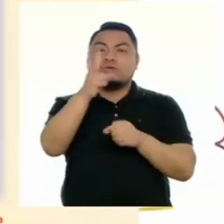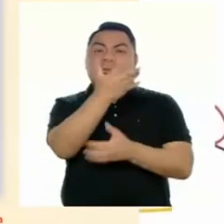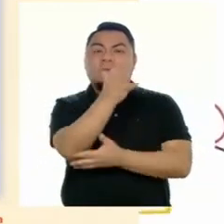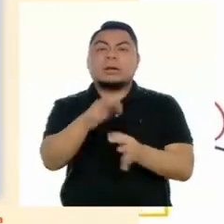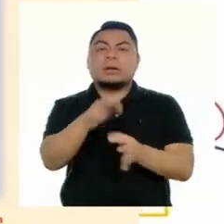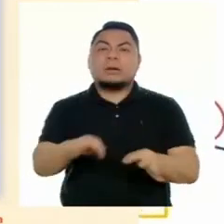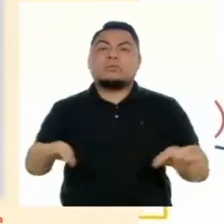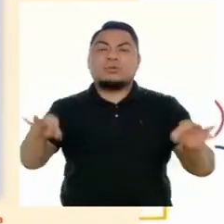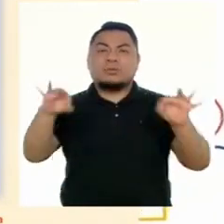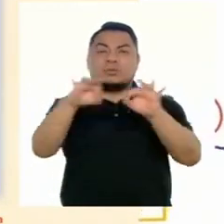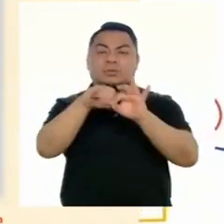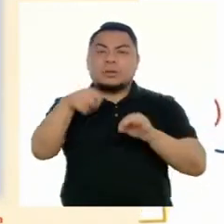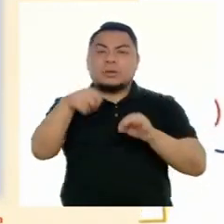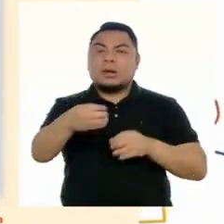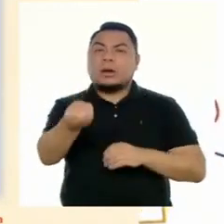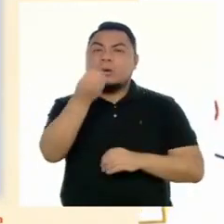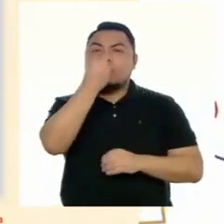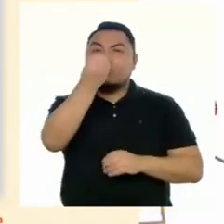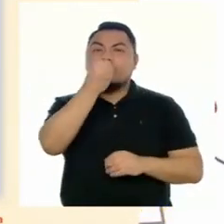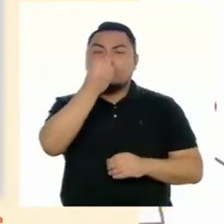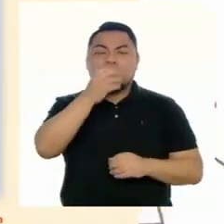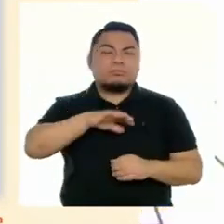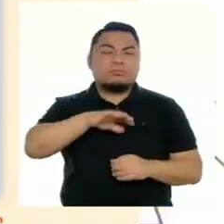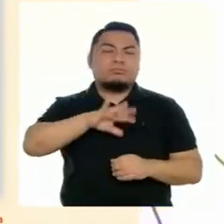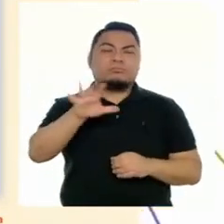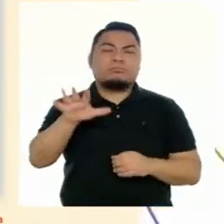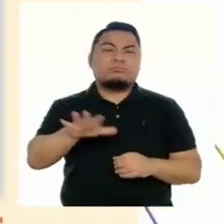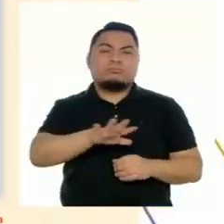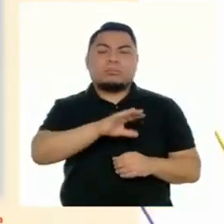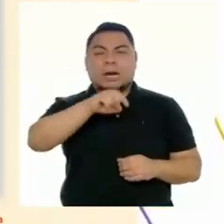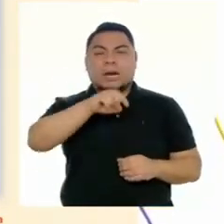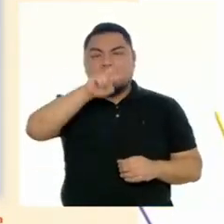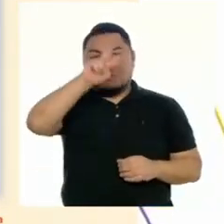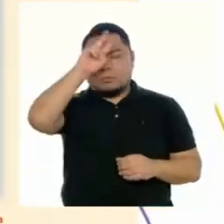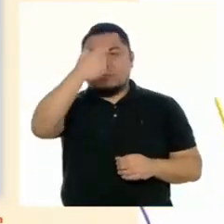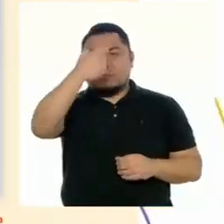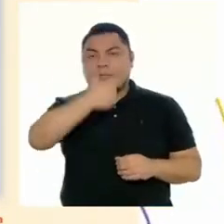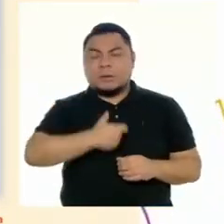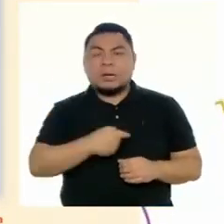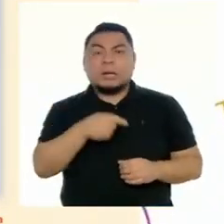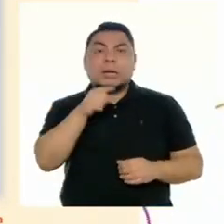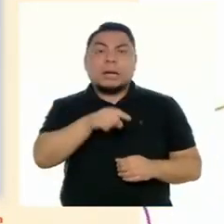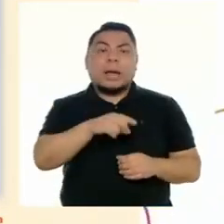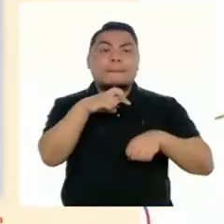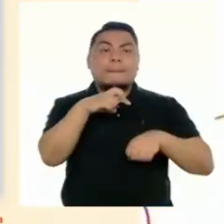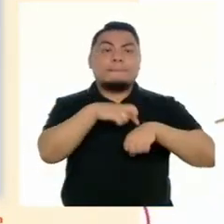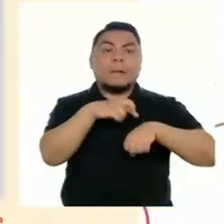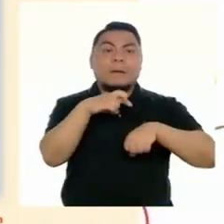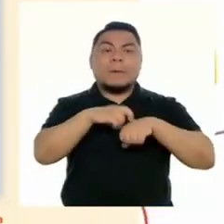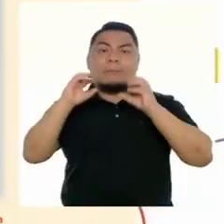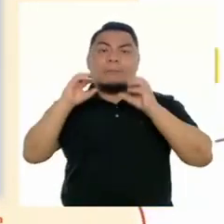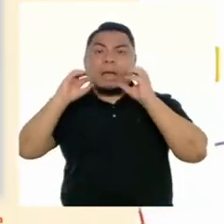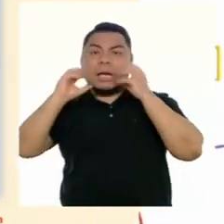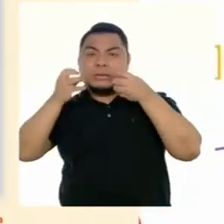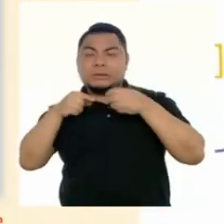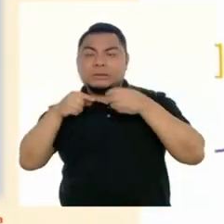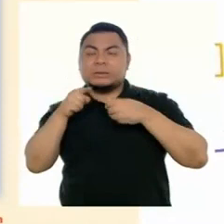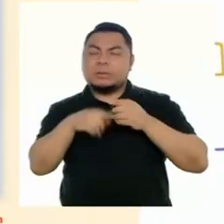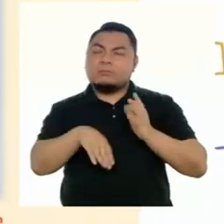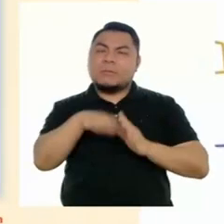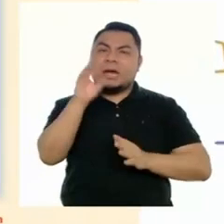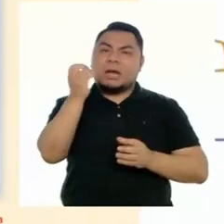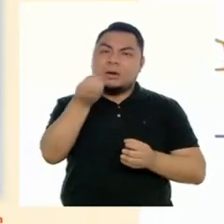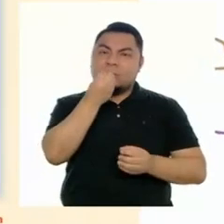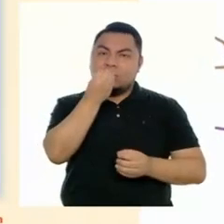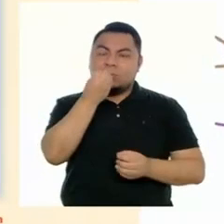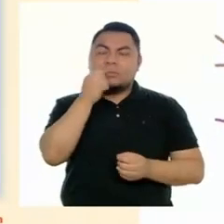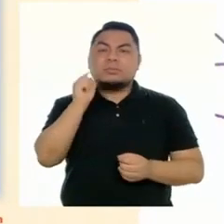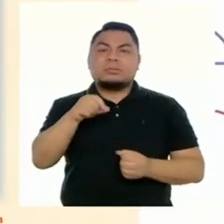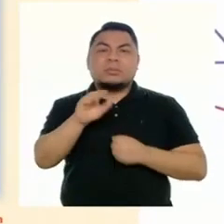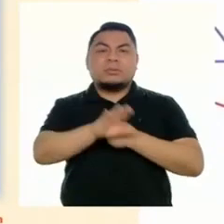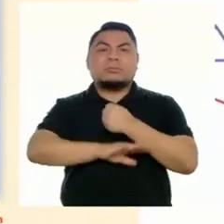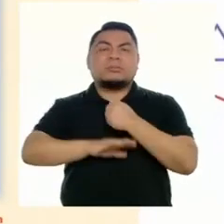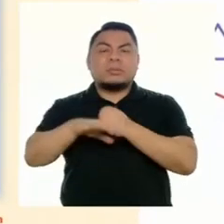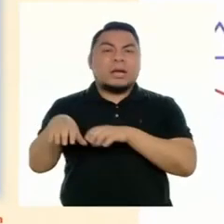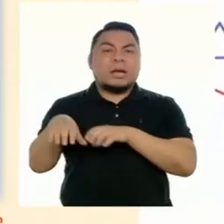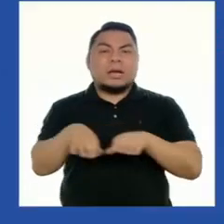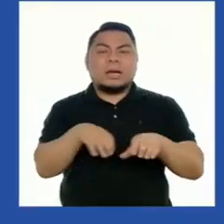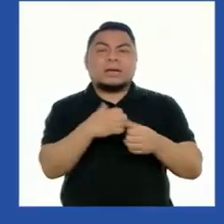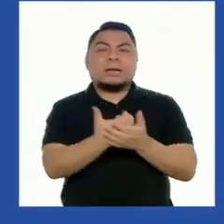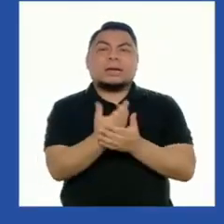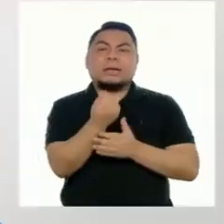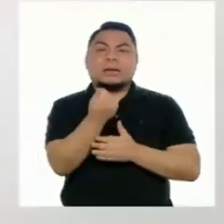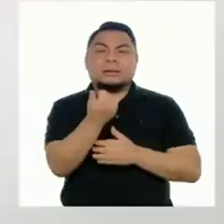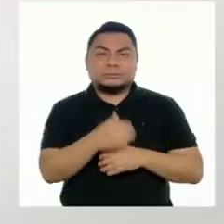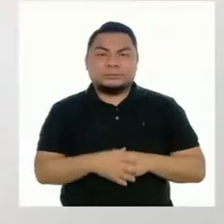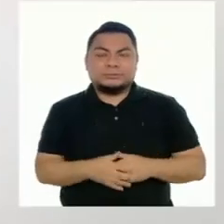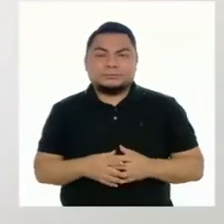más importantes para la alimentación humana, papa y maíz. Esta diversidad es la principal fuente de alimentos y es la base de nuestra actividad